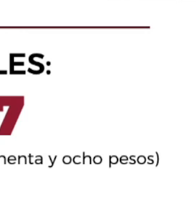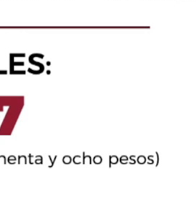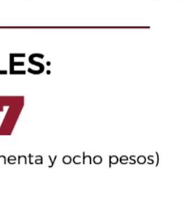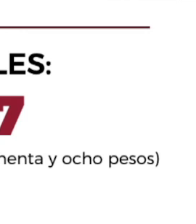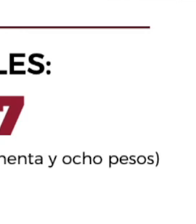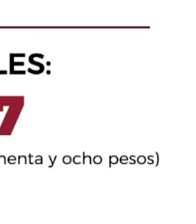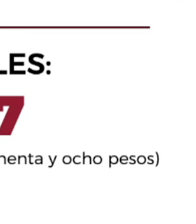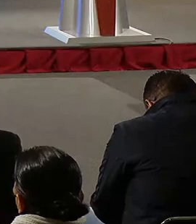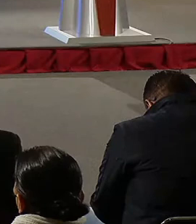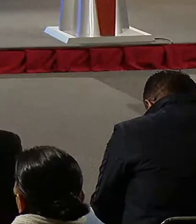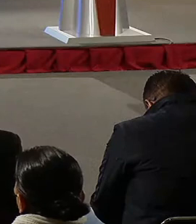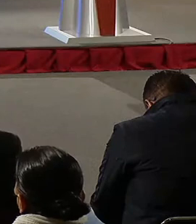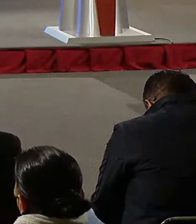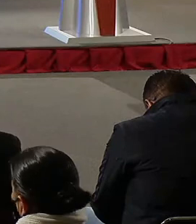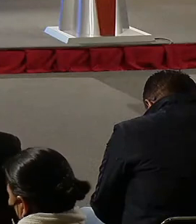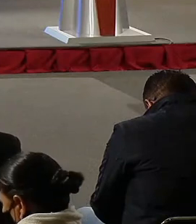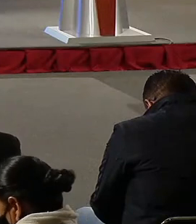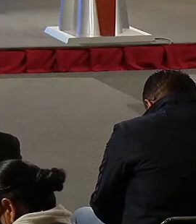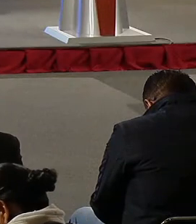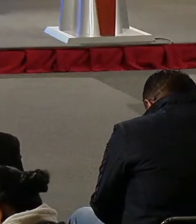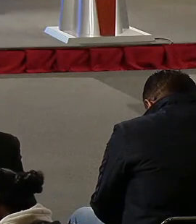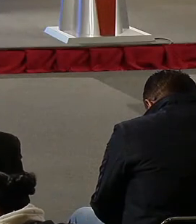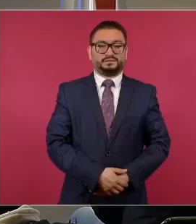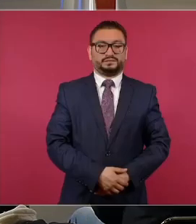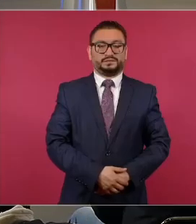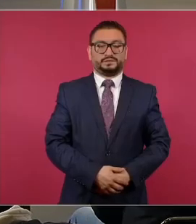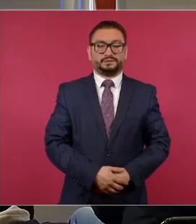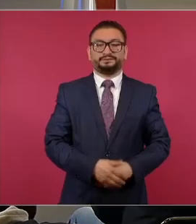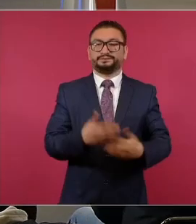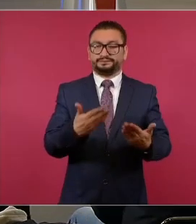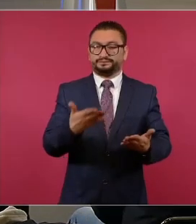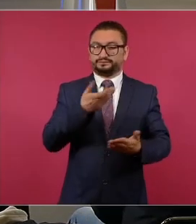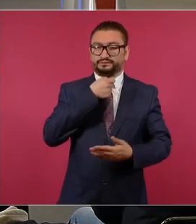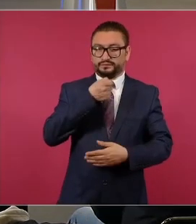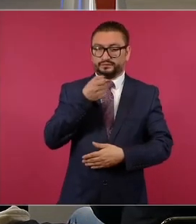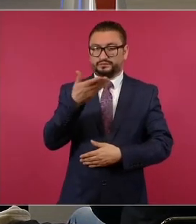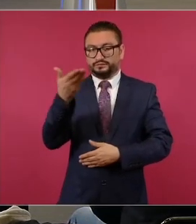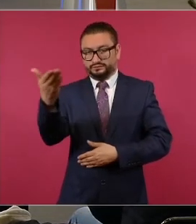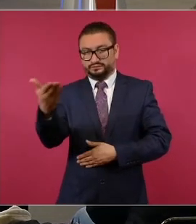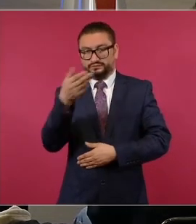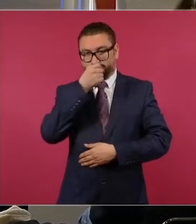Sería todo, señor presidente. Me permito ceder el micrófono a mi general secretaria.